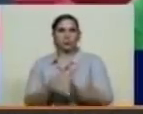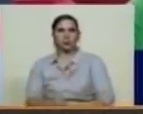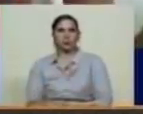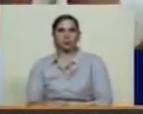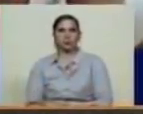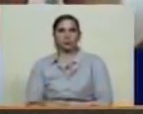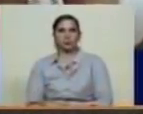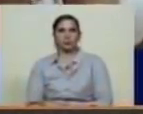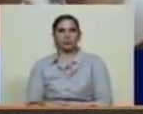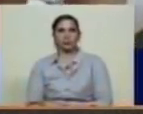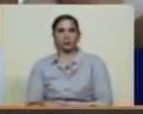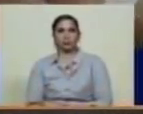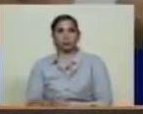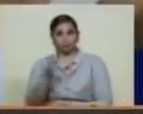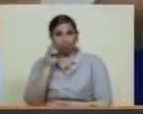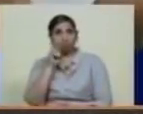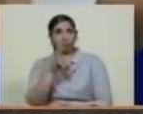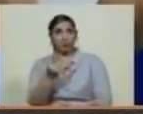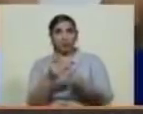¿Ven la diferencia